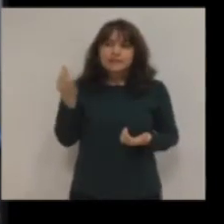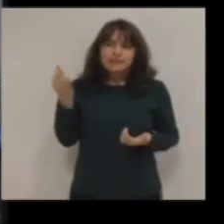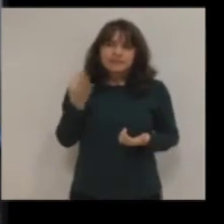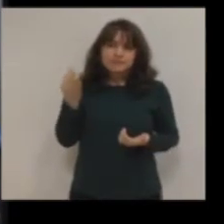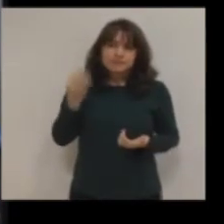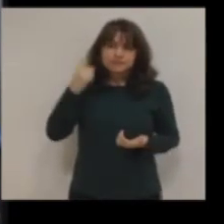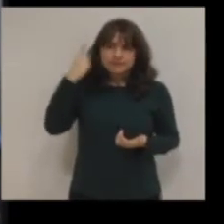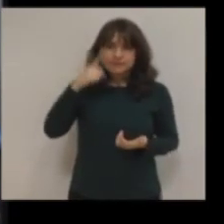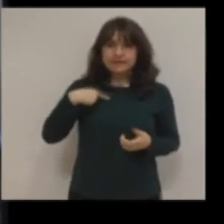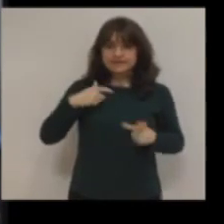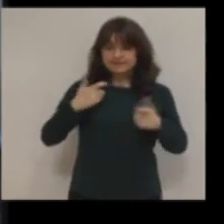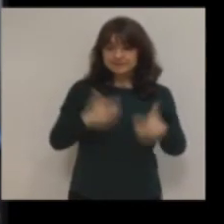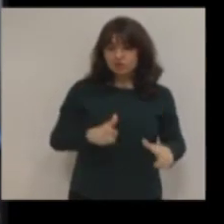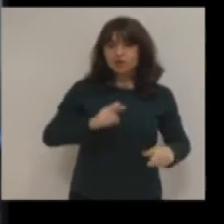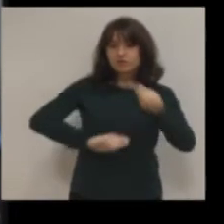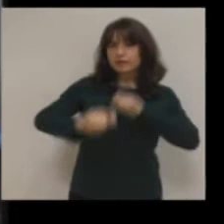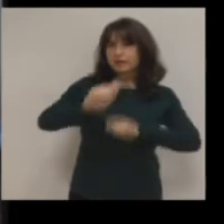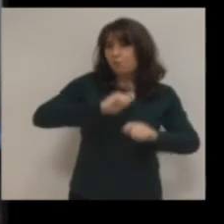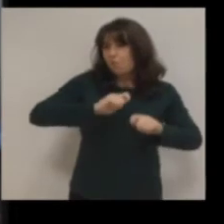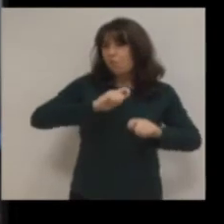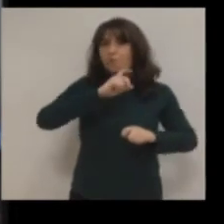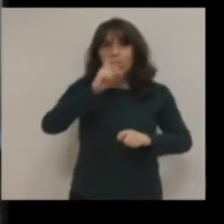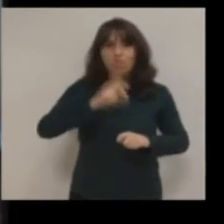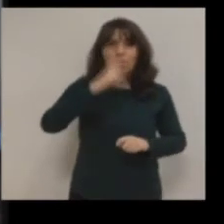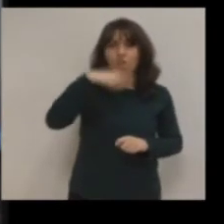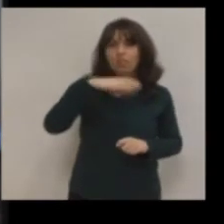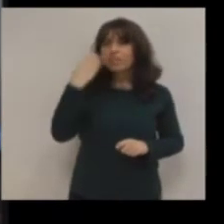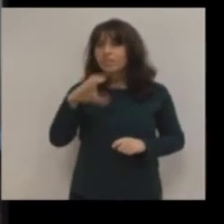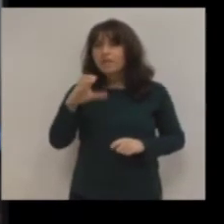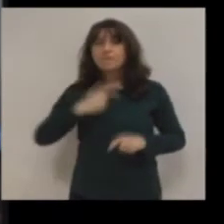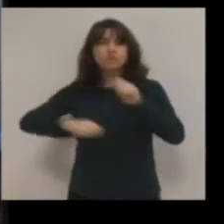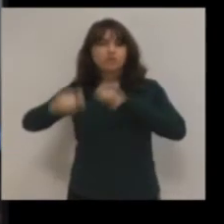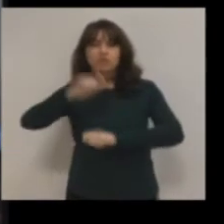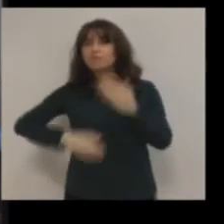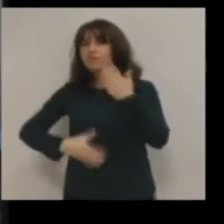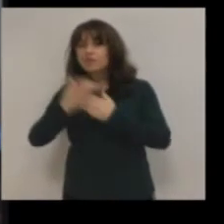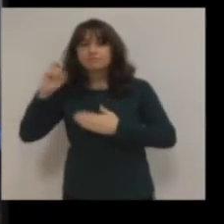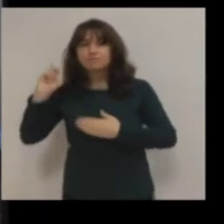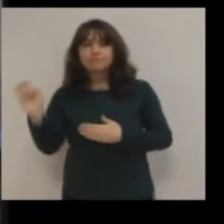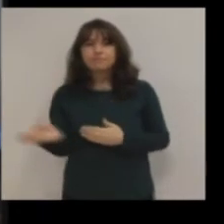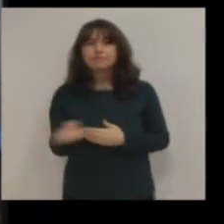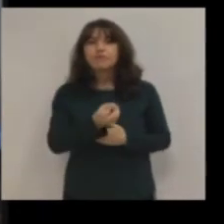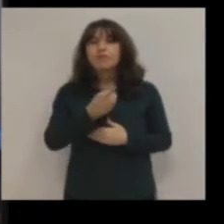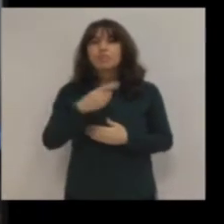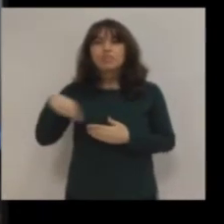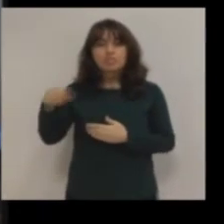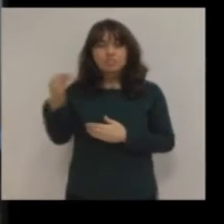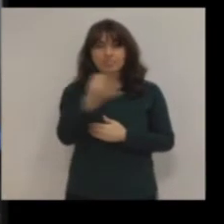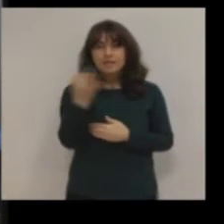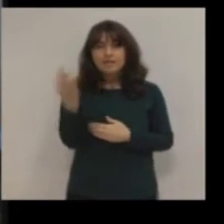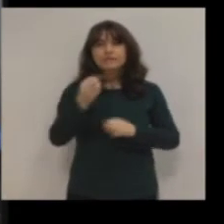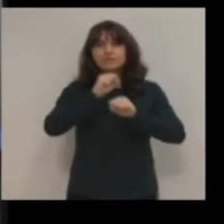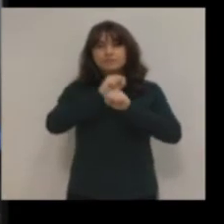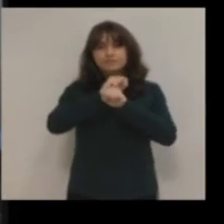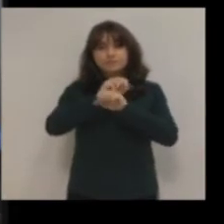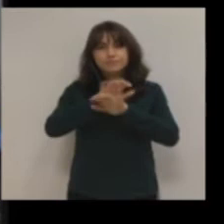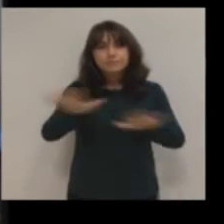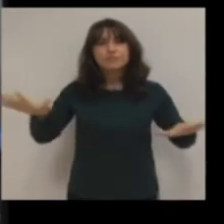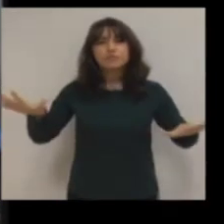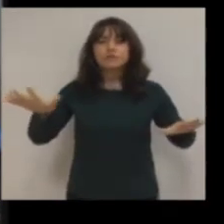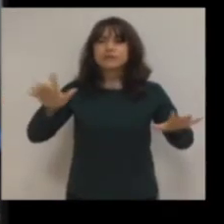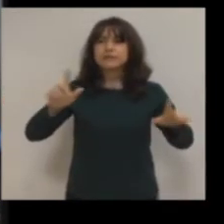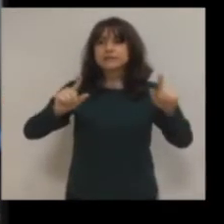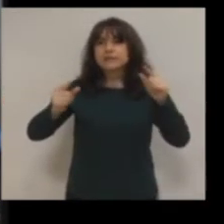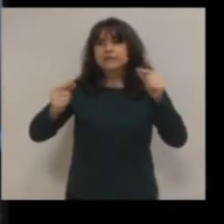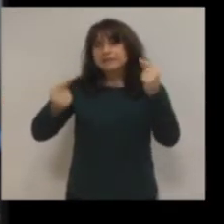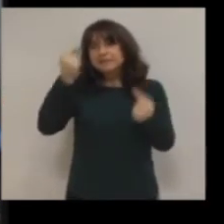sector asociativo, bien sea Fundación 11, CERMI, asociaciones, federaciones, difundieran determinados aspectos